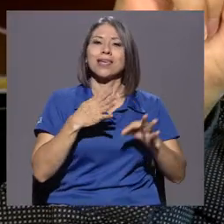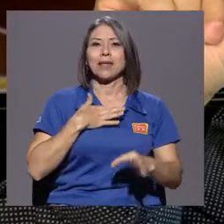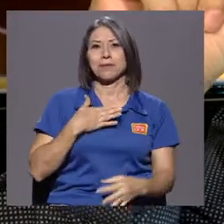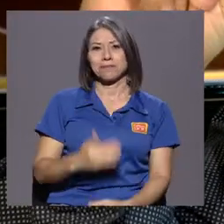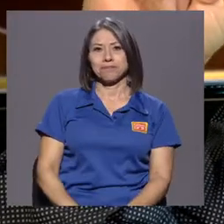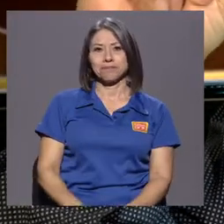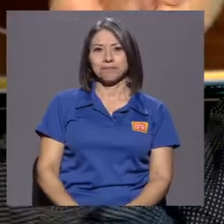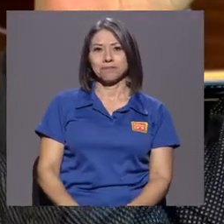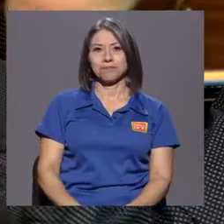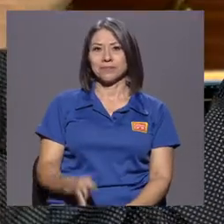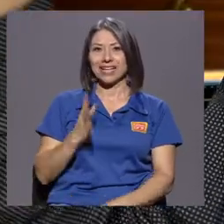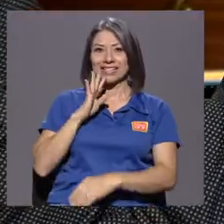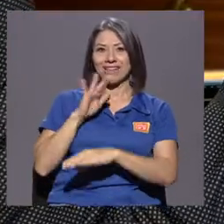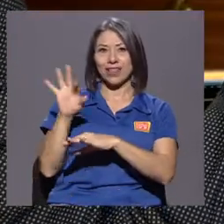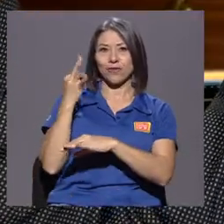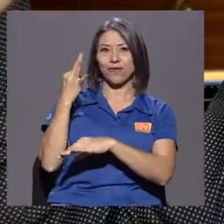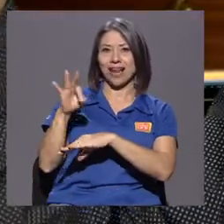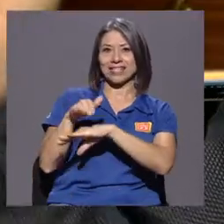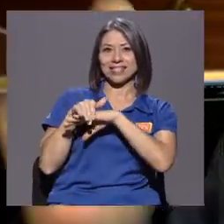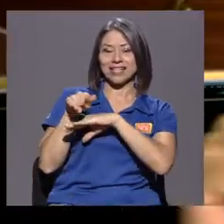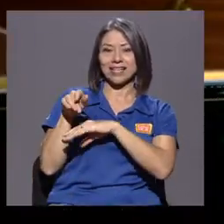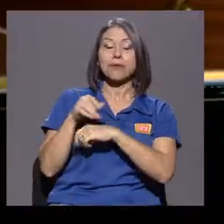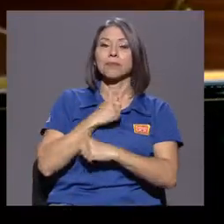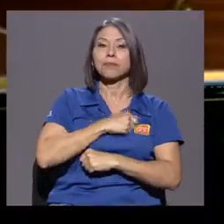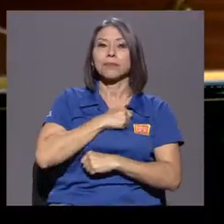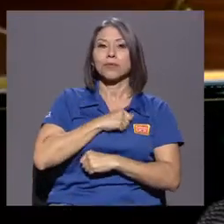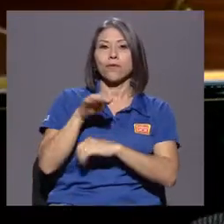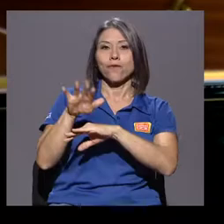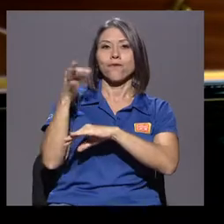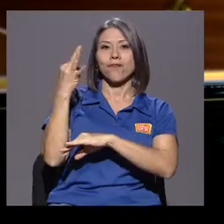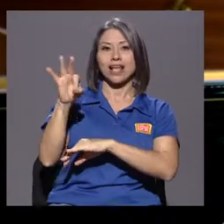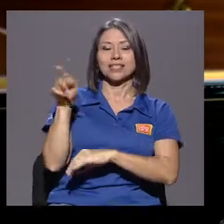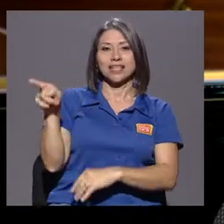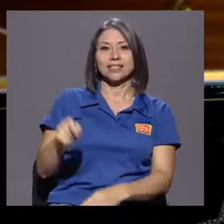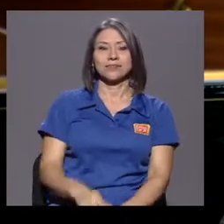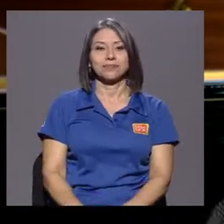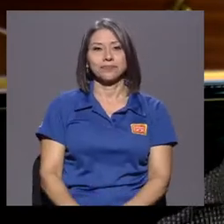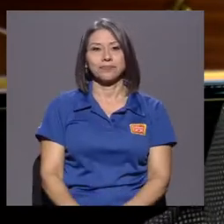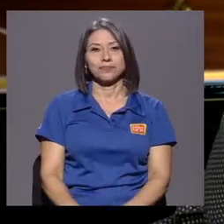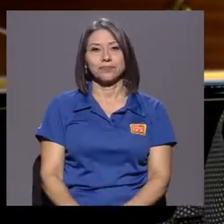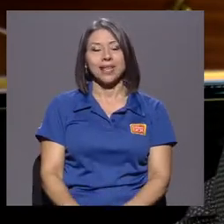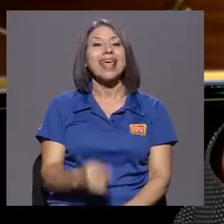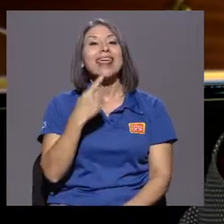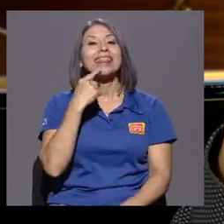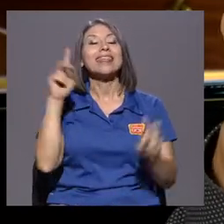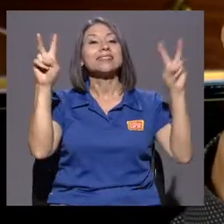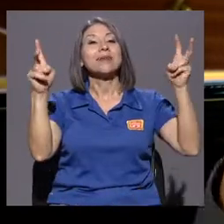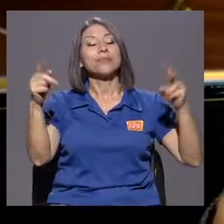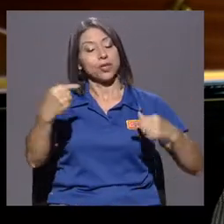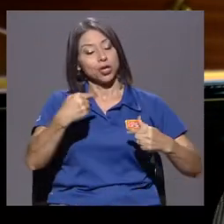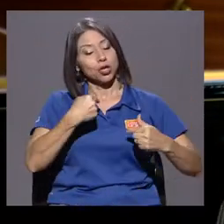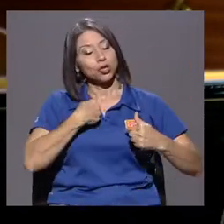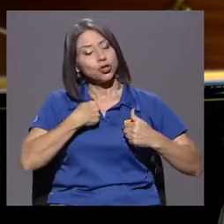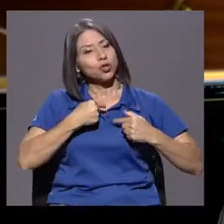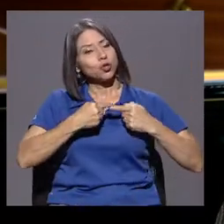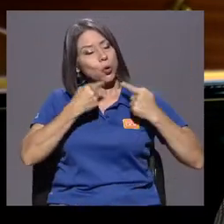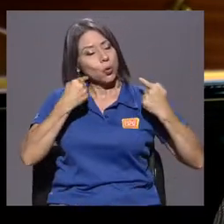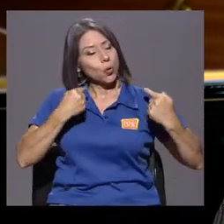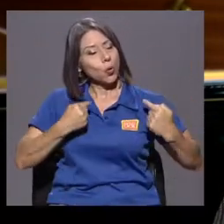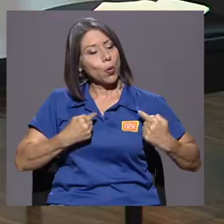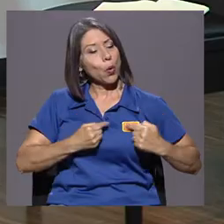cielo neón baste no dice soy un corazón que odia a la nada basta y